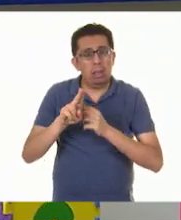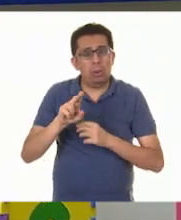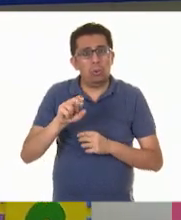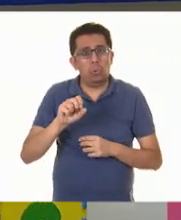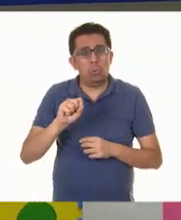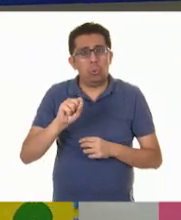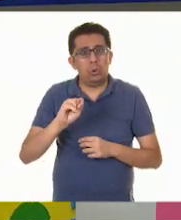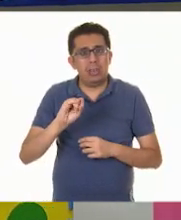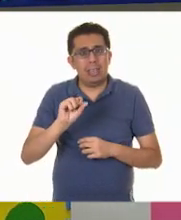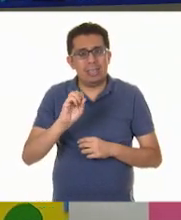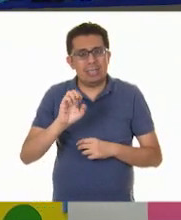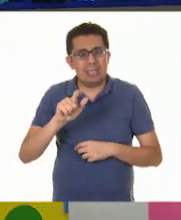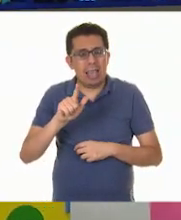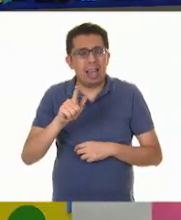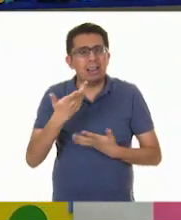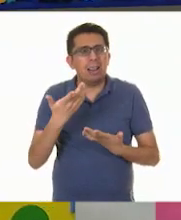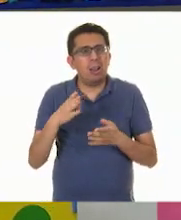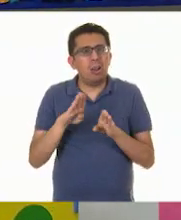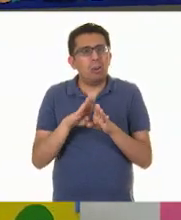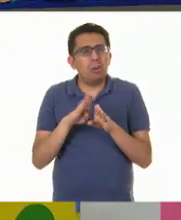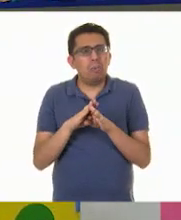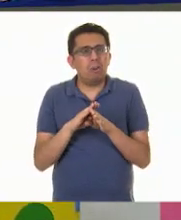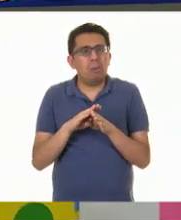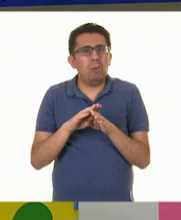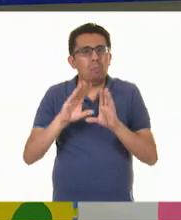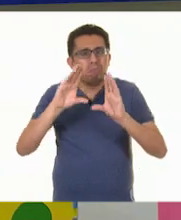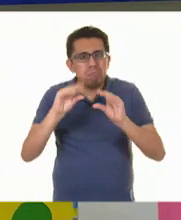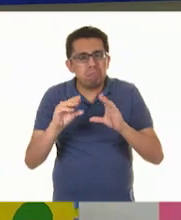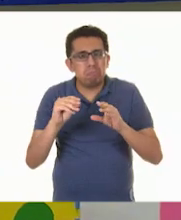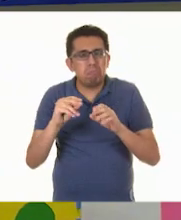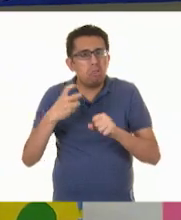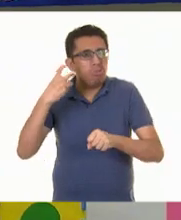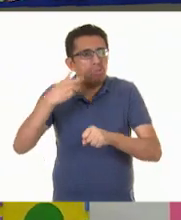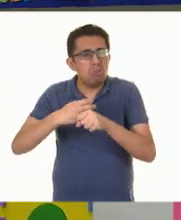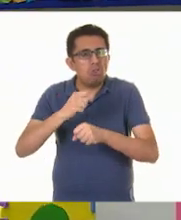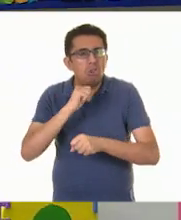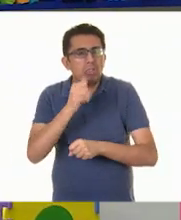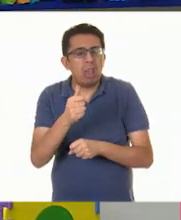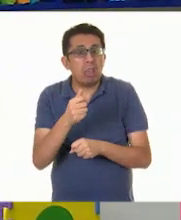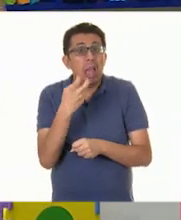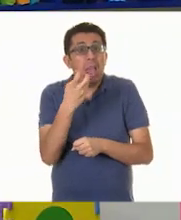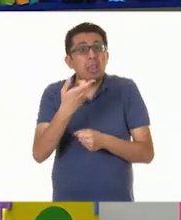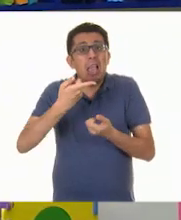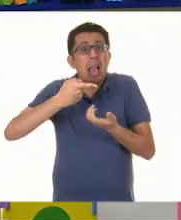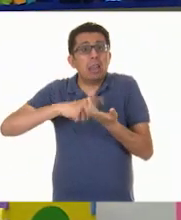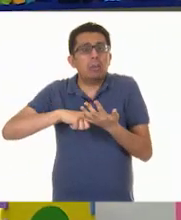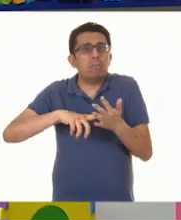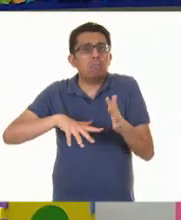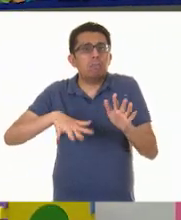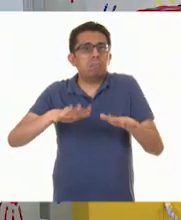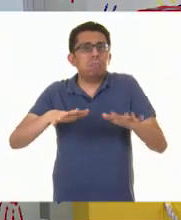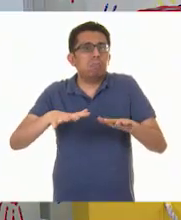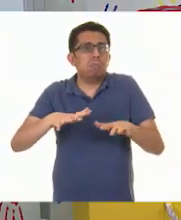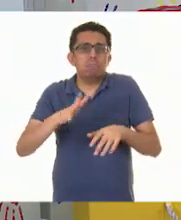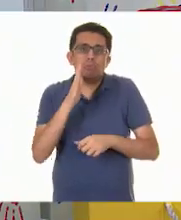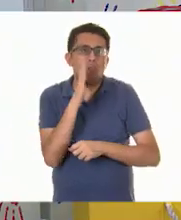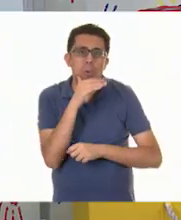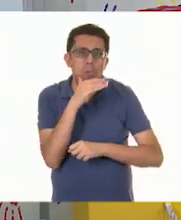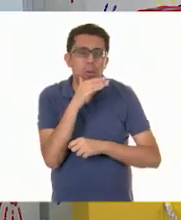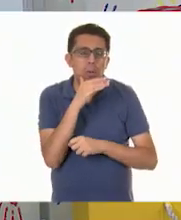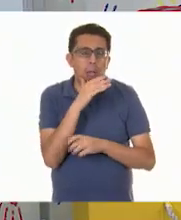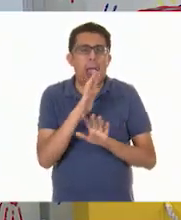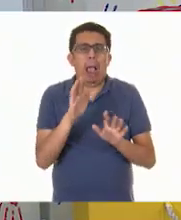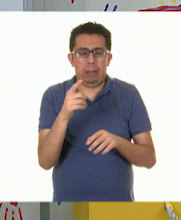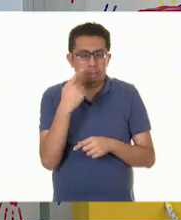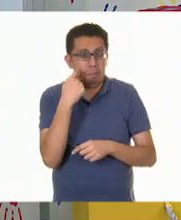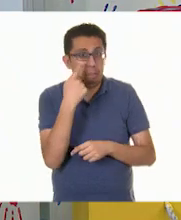más suave, con menos resistencia, y a lo mejor las ondas tienen menos capacidad de vibrar ahí. Y también no se estás